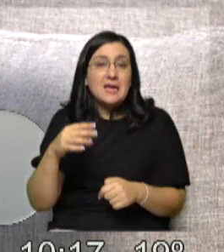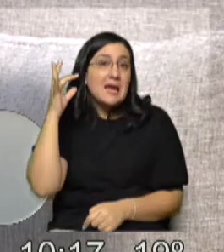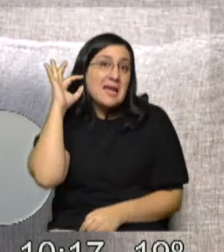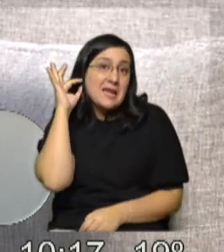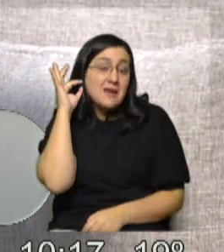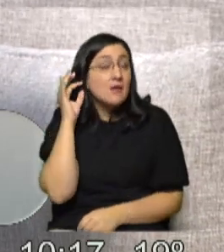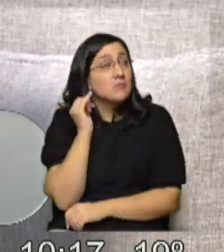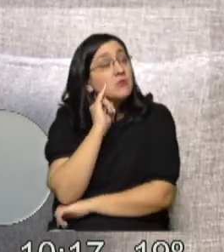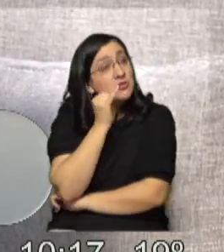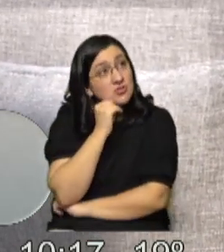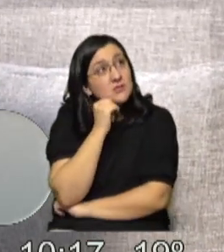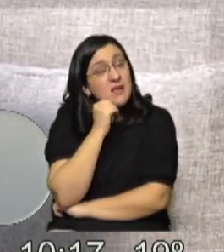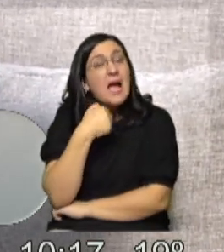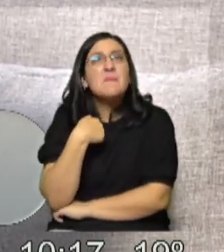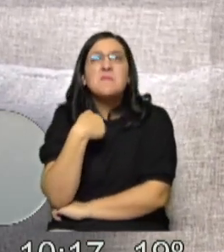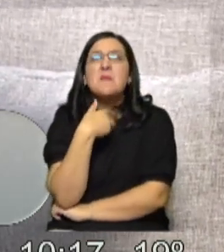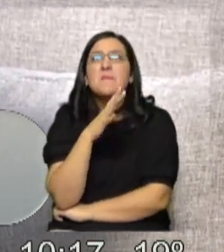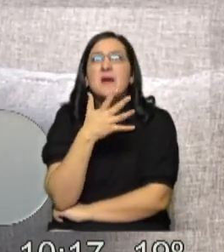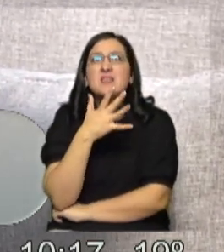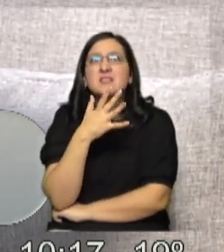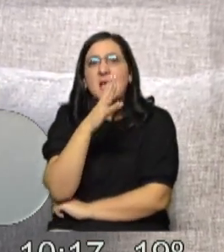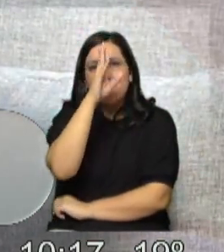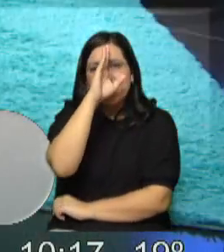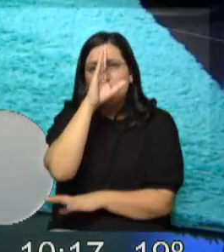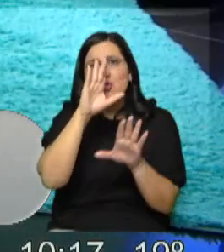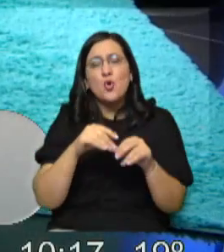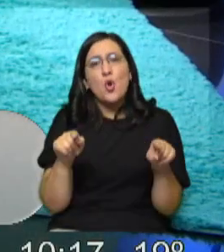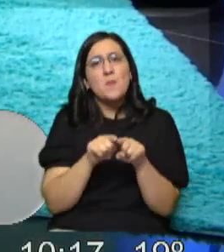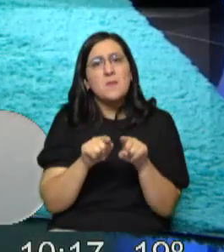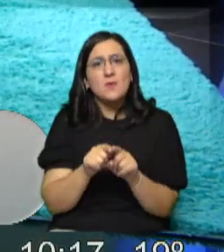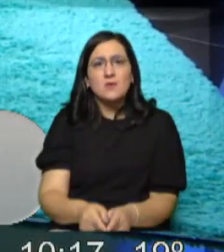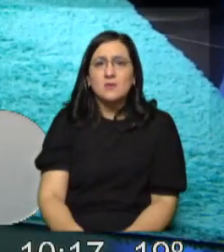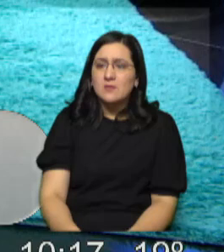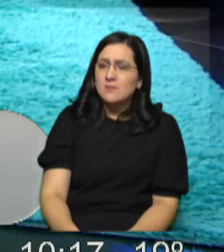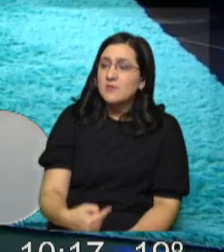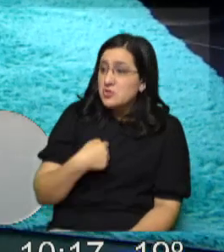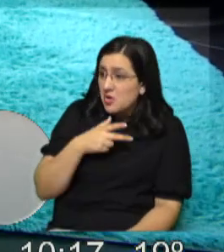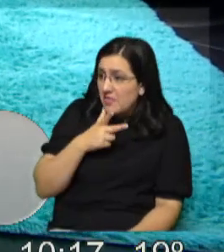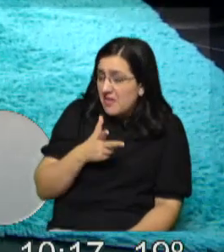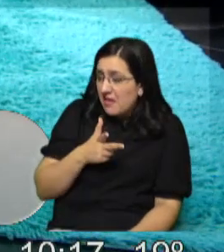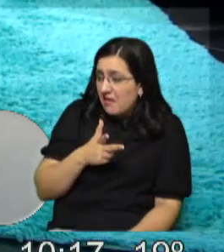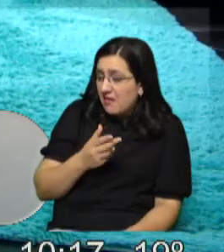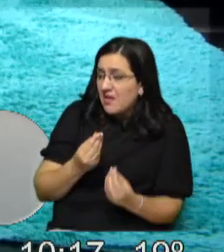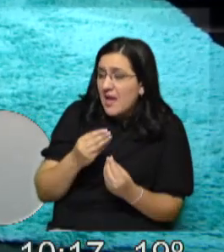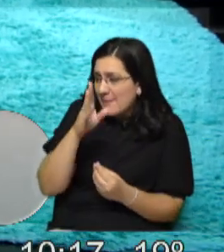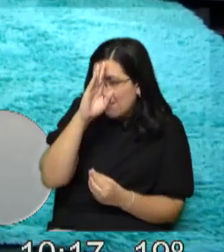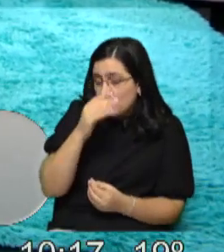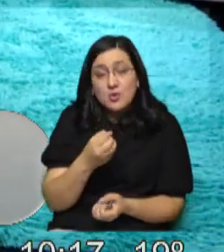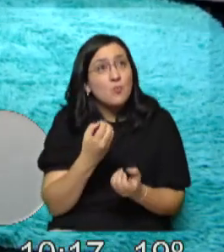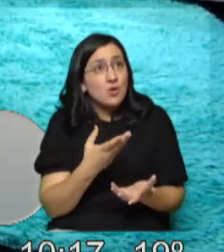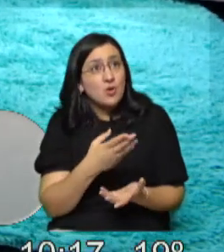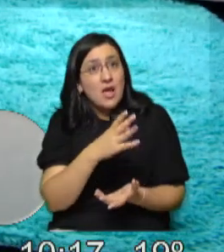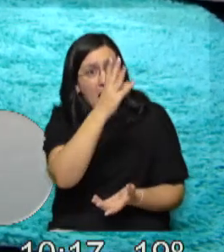jugando. Bueno, sí, pues ¿sabes qué? Me parece que venimos a aprender todo lo mismo. Y yo dije, ¿qué venimos a aprender? Y me dice, venimos a aprender